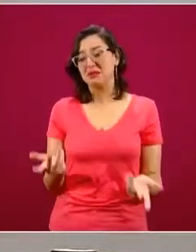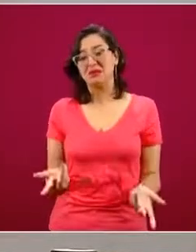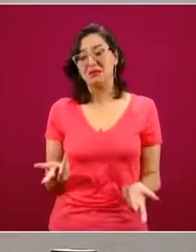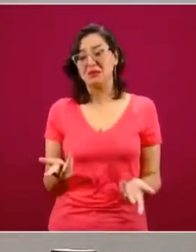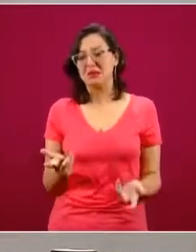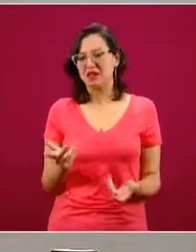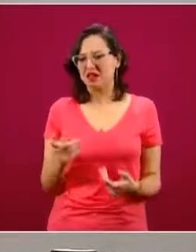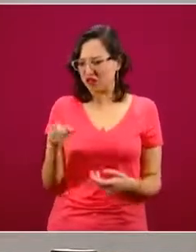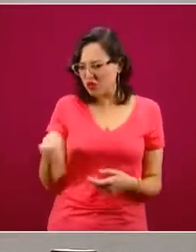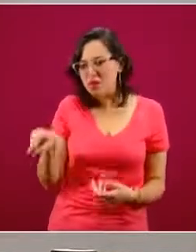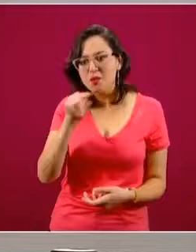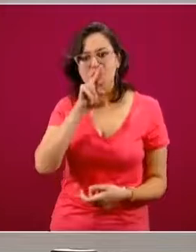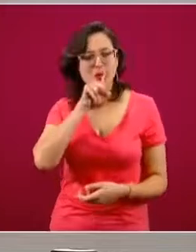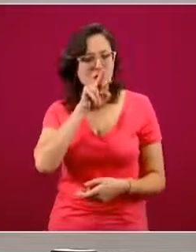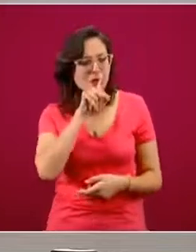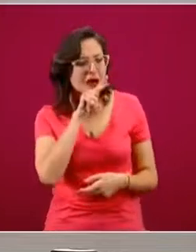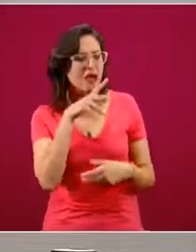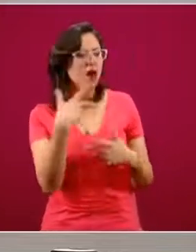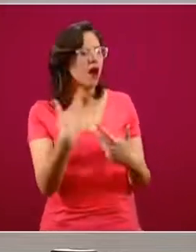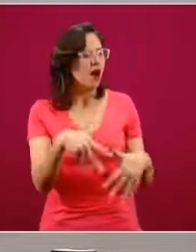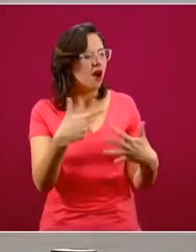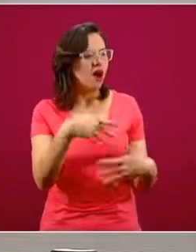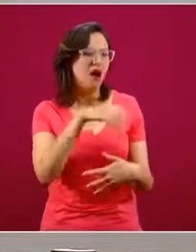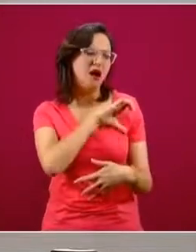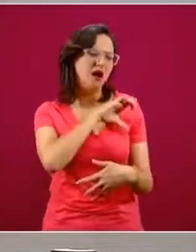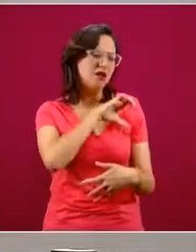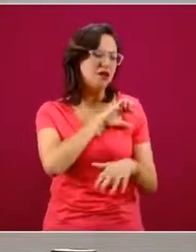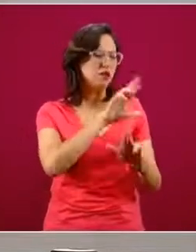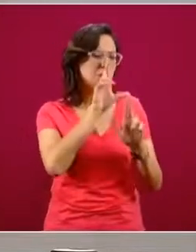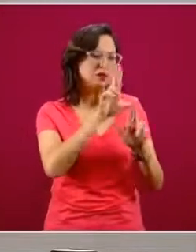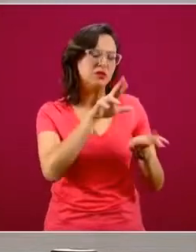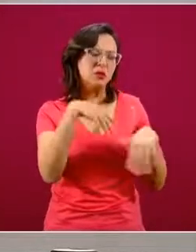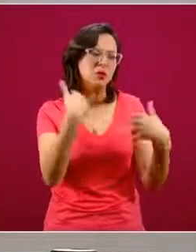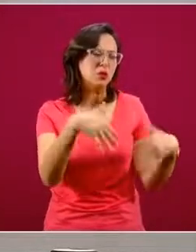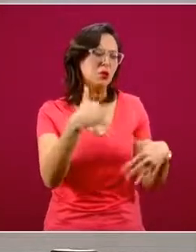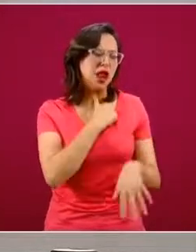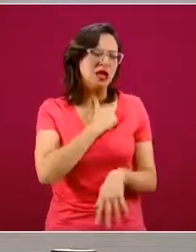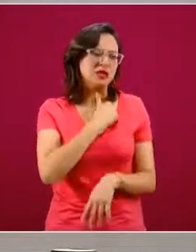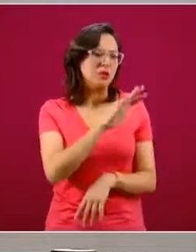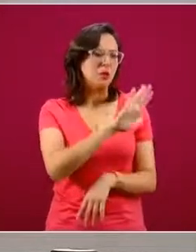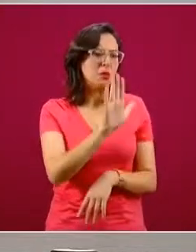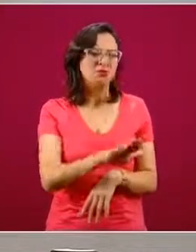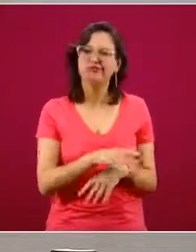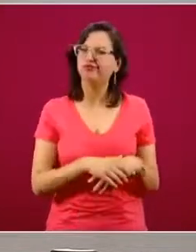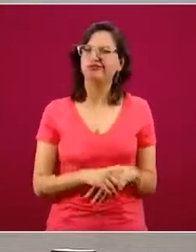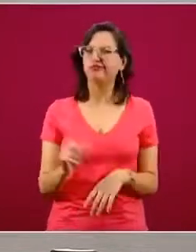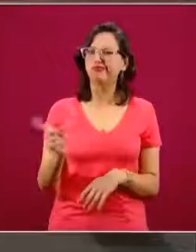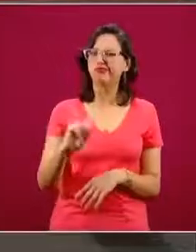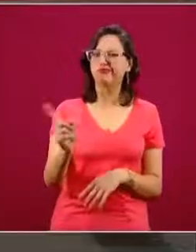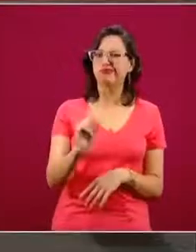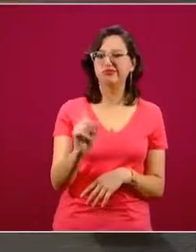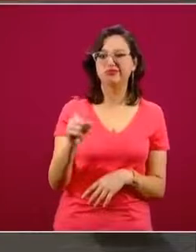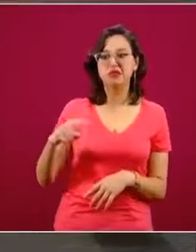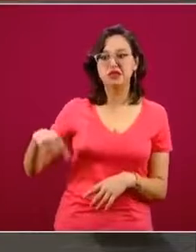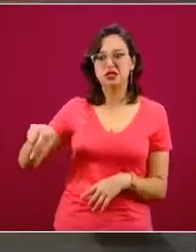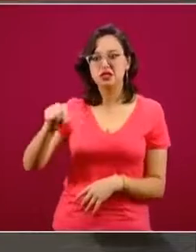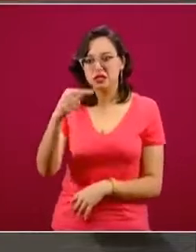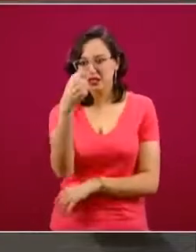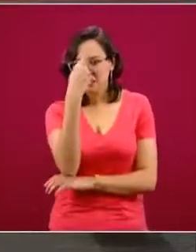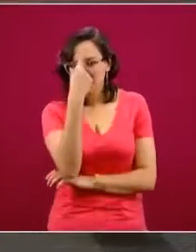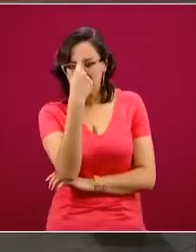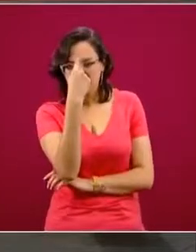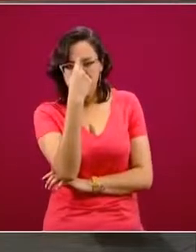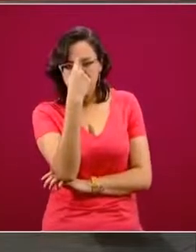de compasión y de respeto y de cariño a las personas que tristemente pierden la vida. Más me parece como una obsesión